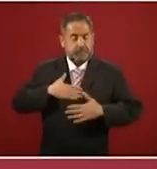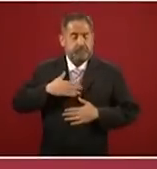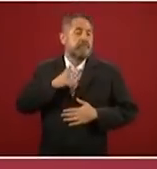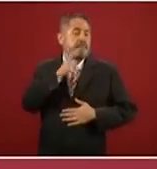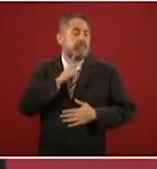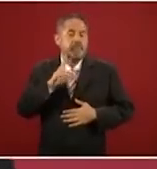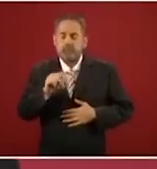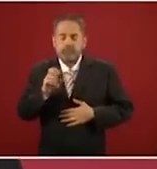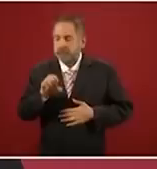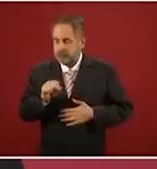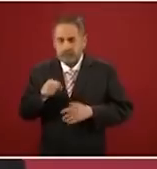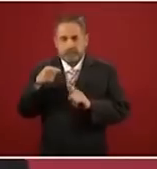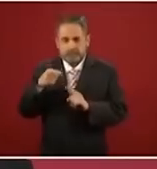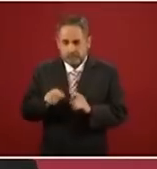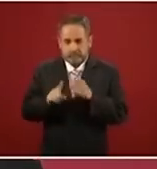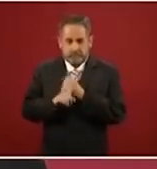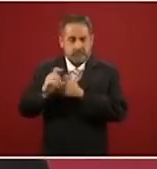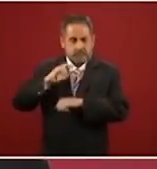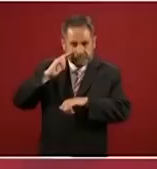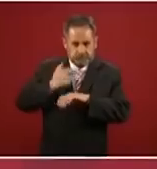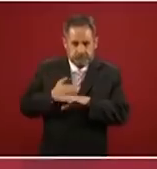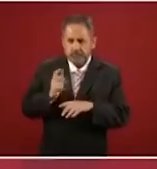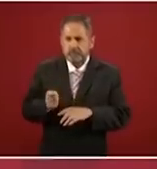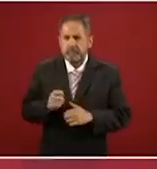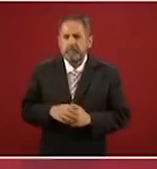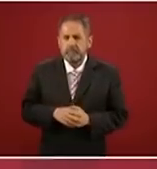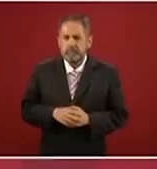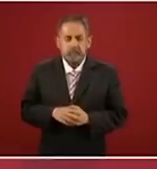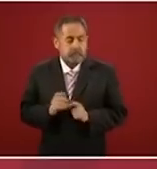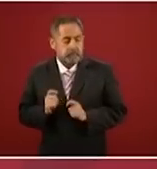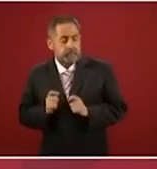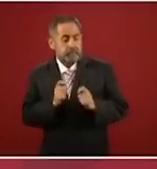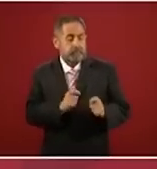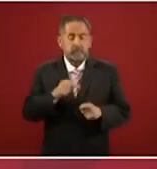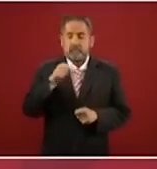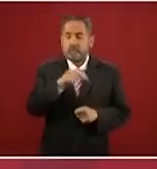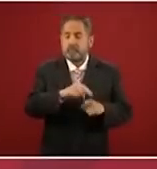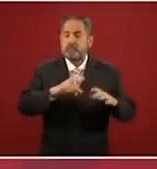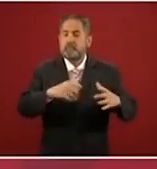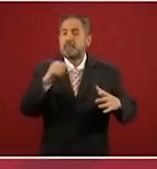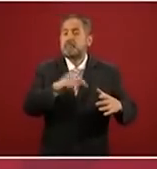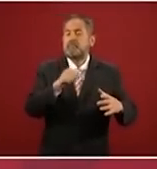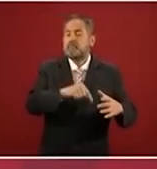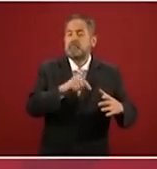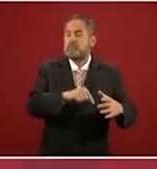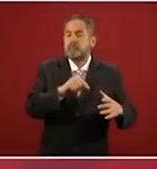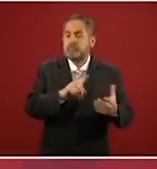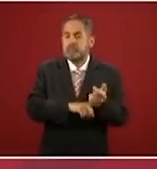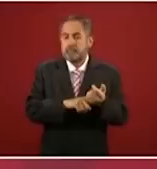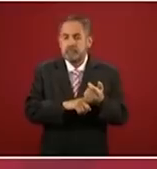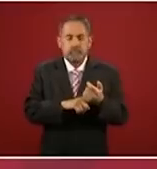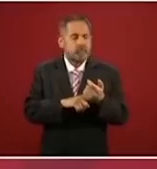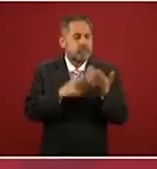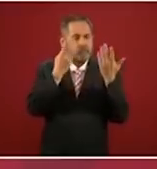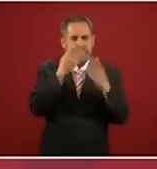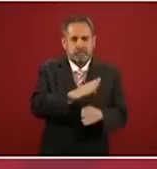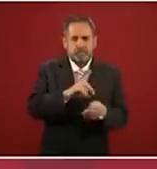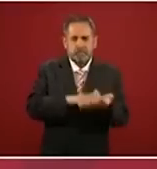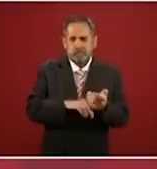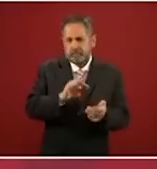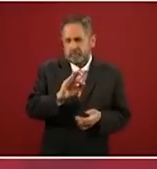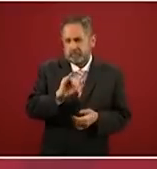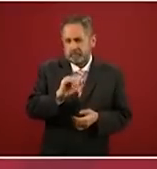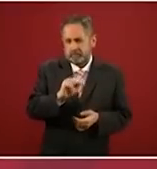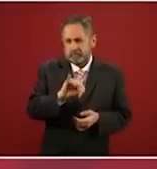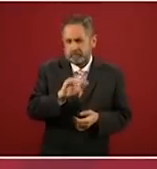s algo que tuvo que ver con una financiera según